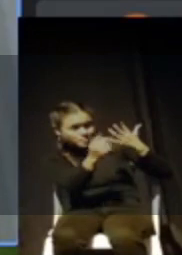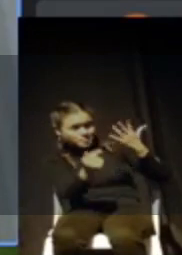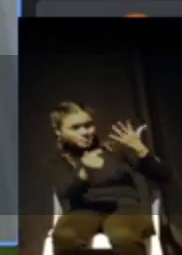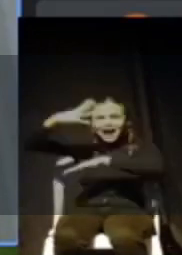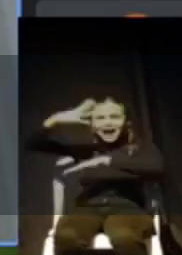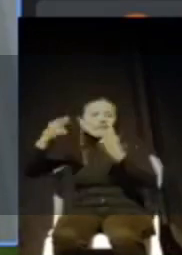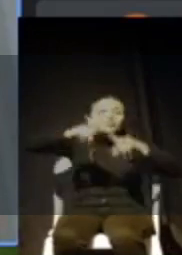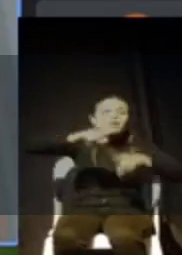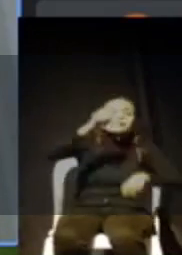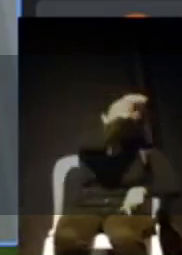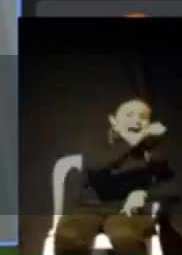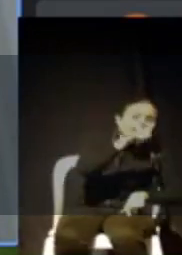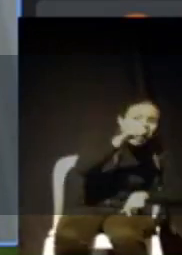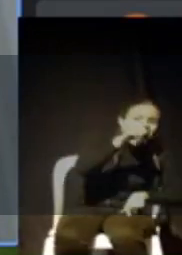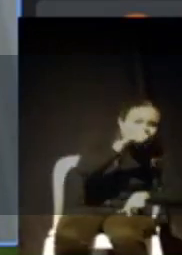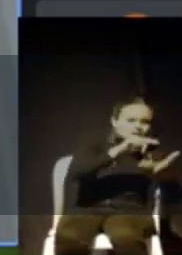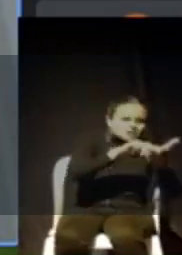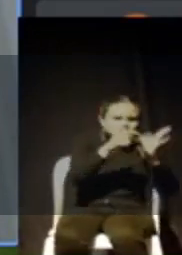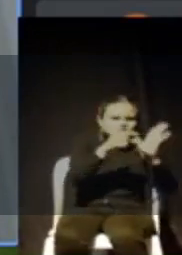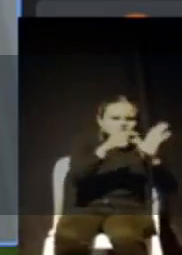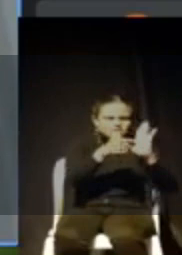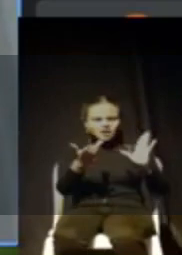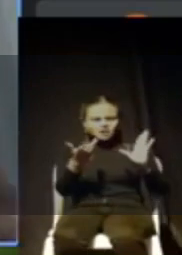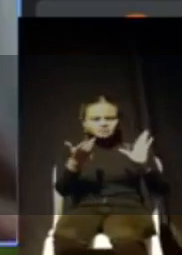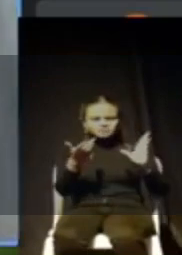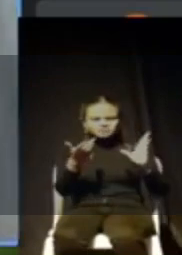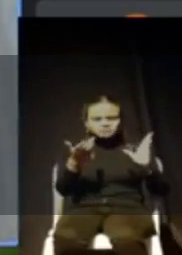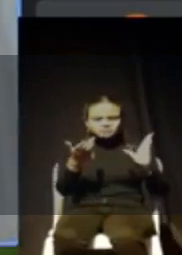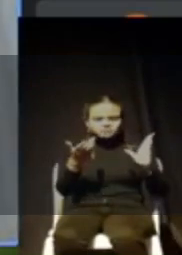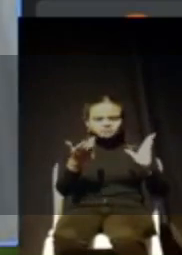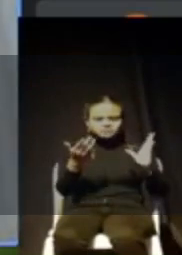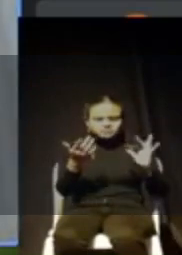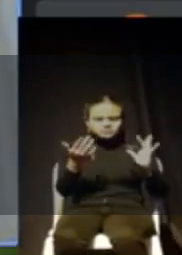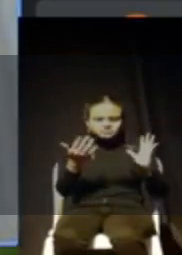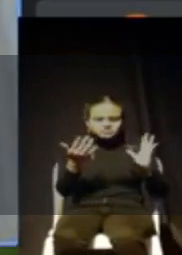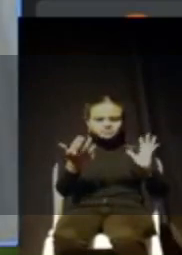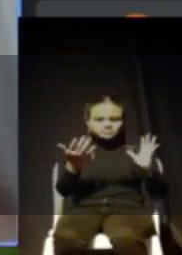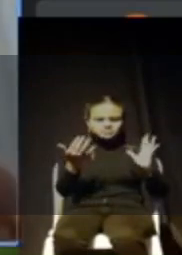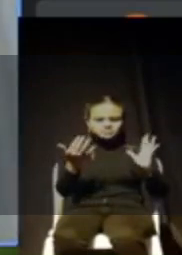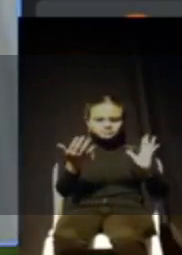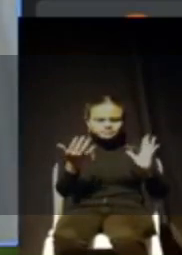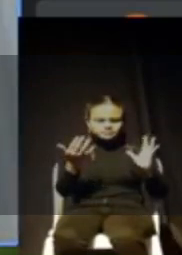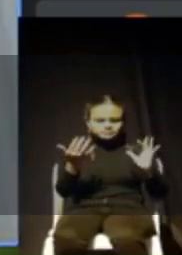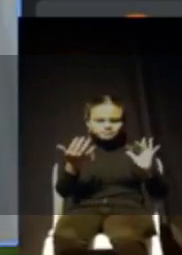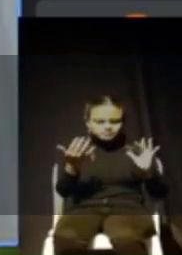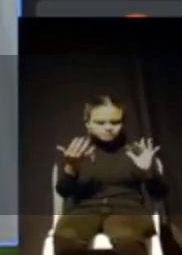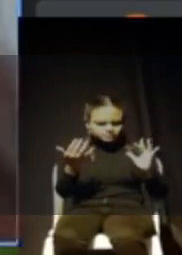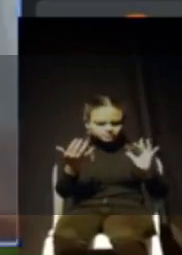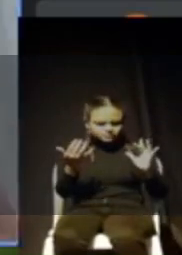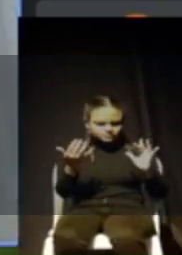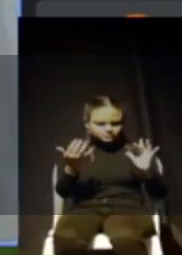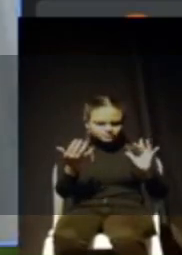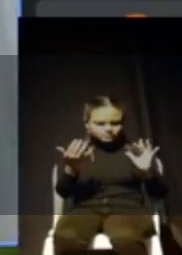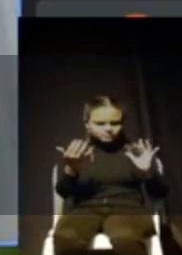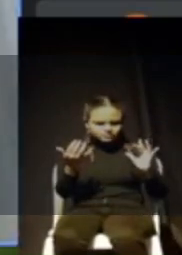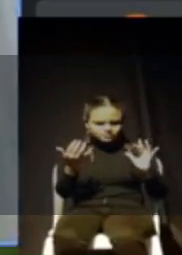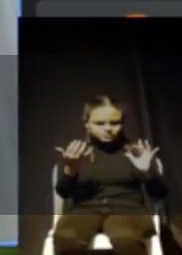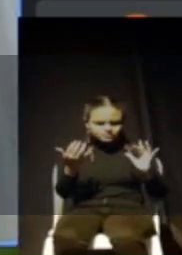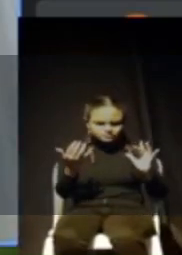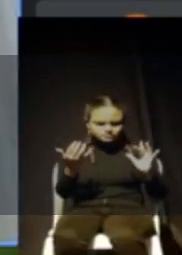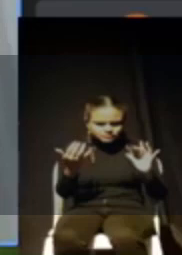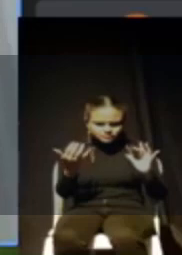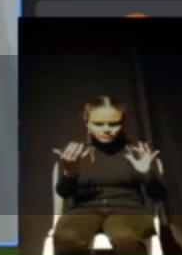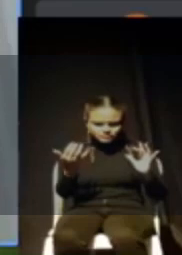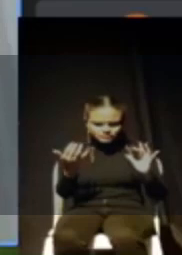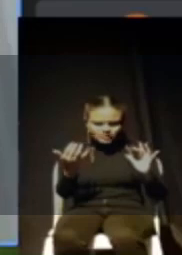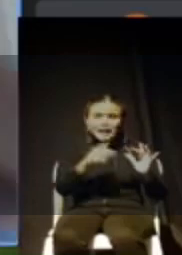con las africanías, con las Áfricas, por supuesto, están siendo desplazados por nuevamente un artilugio o una reingeniería